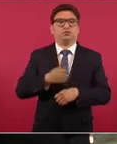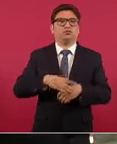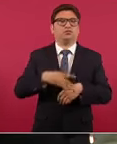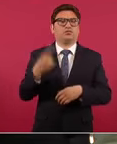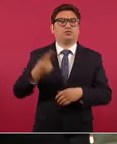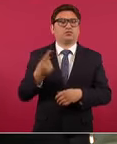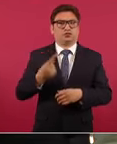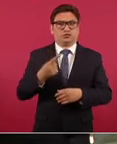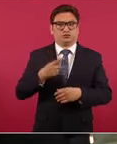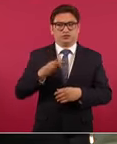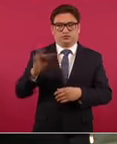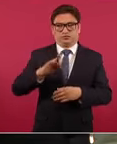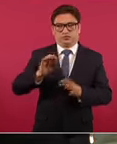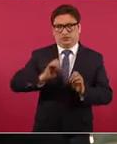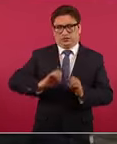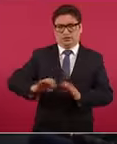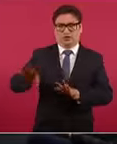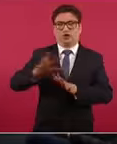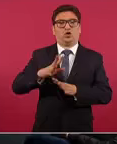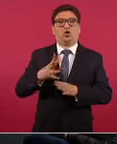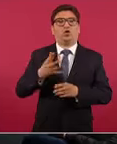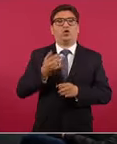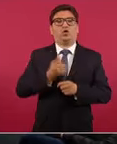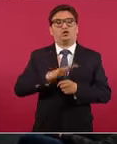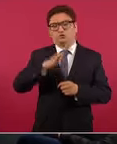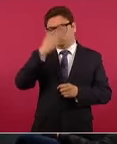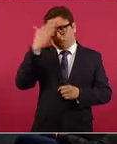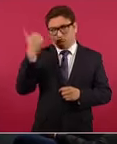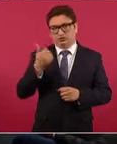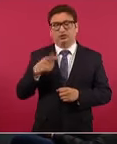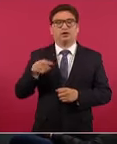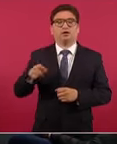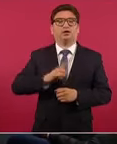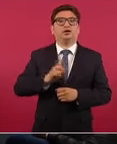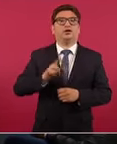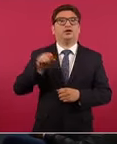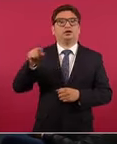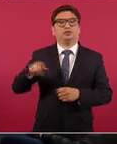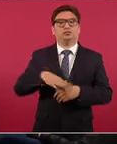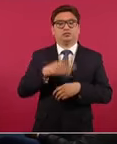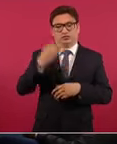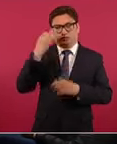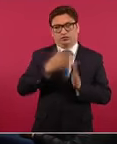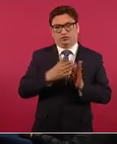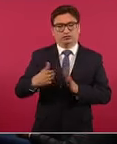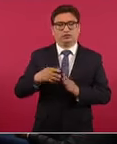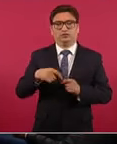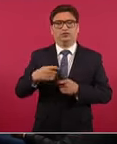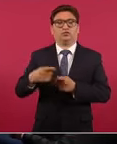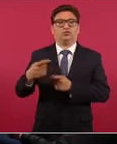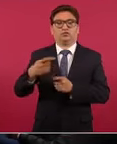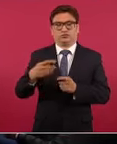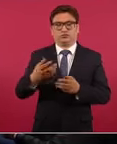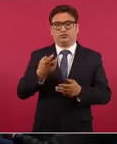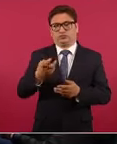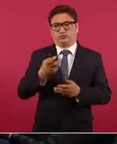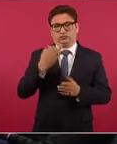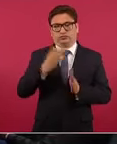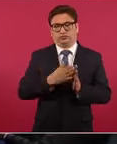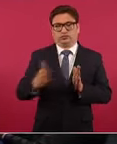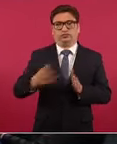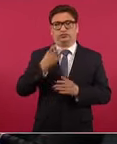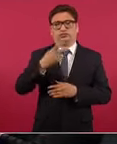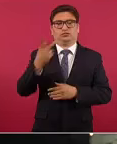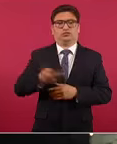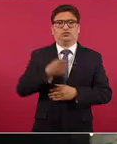hubieran resultado exonerados o inocentes de la investigación que se hizo sino porque prescribió este probable delito y por eso la